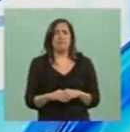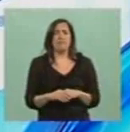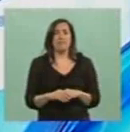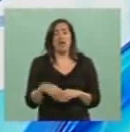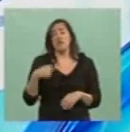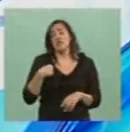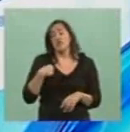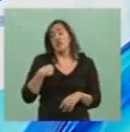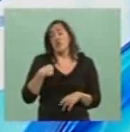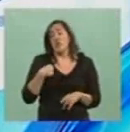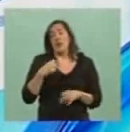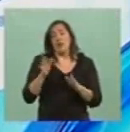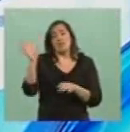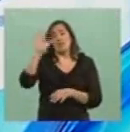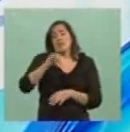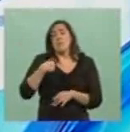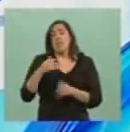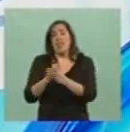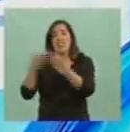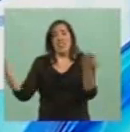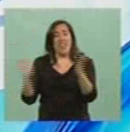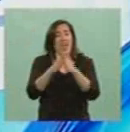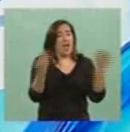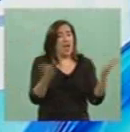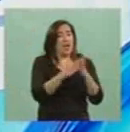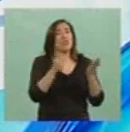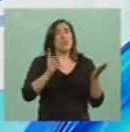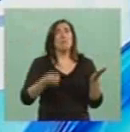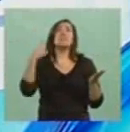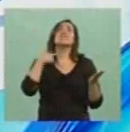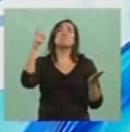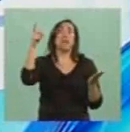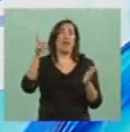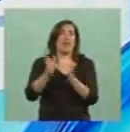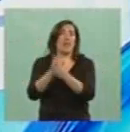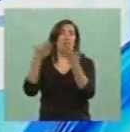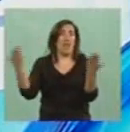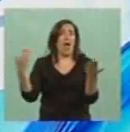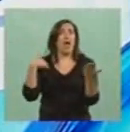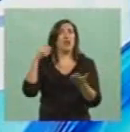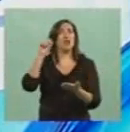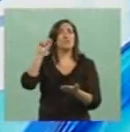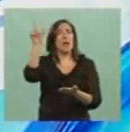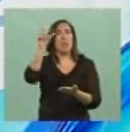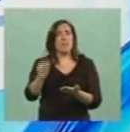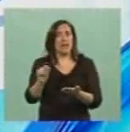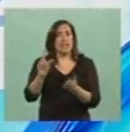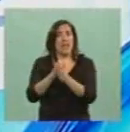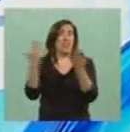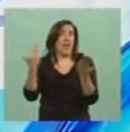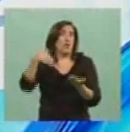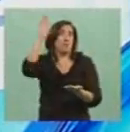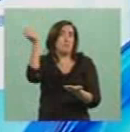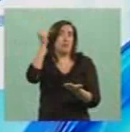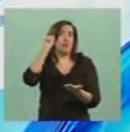recibo entre todos los diarios locales, además el País de España, que como ustedes saben es el diario más